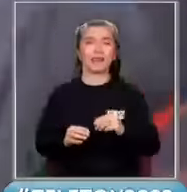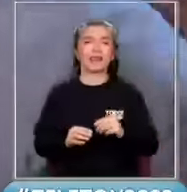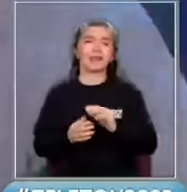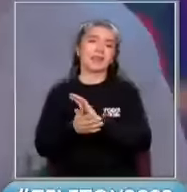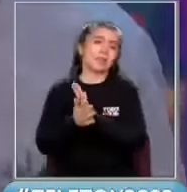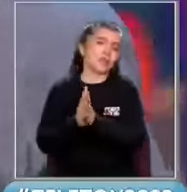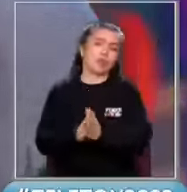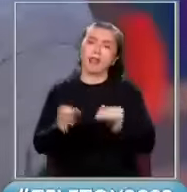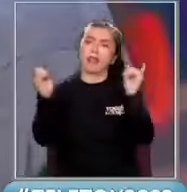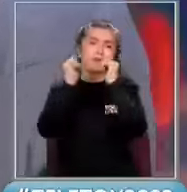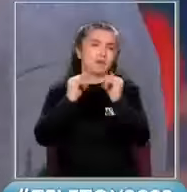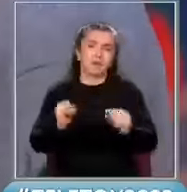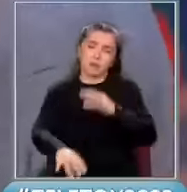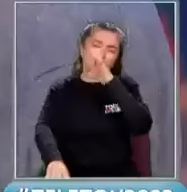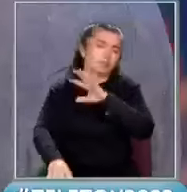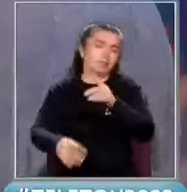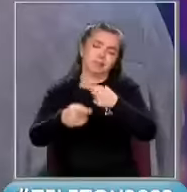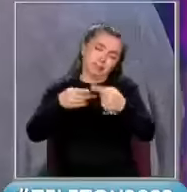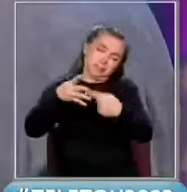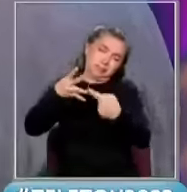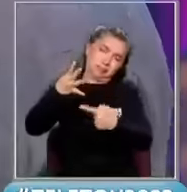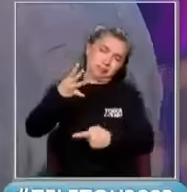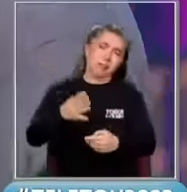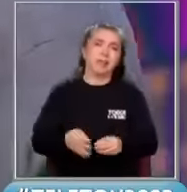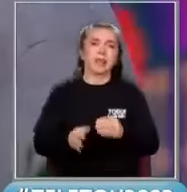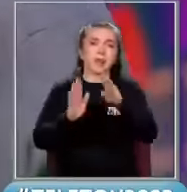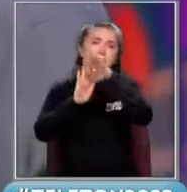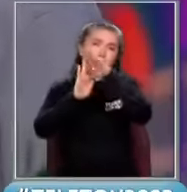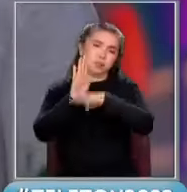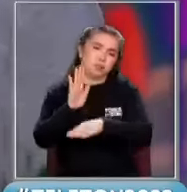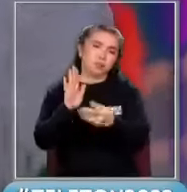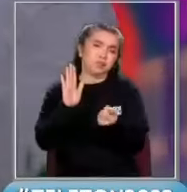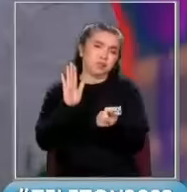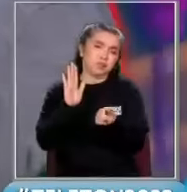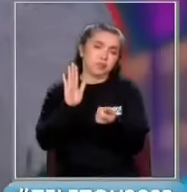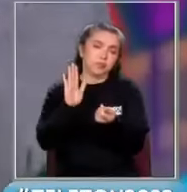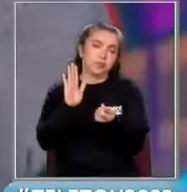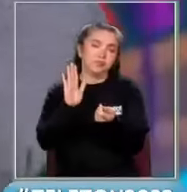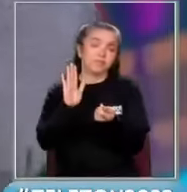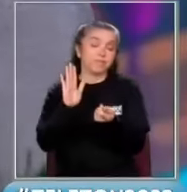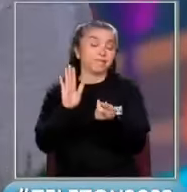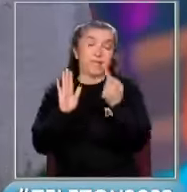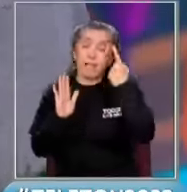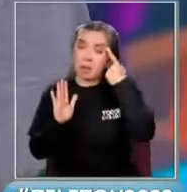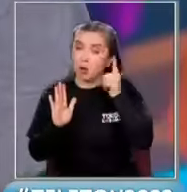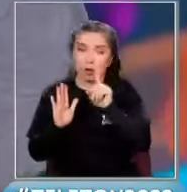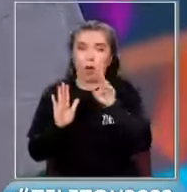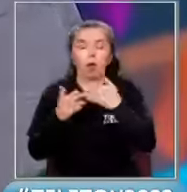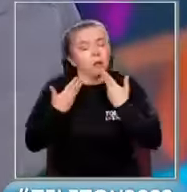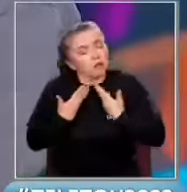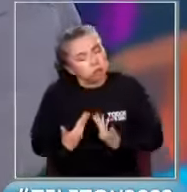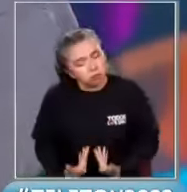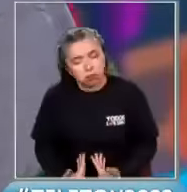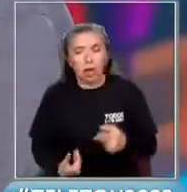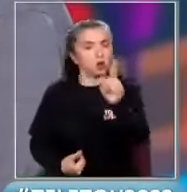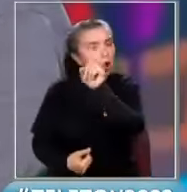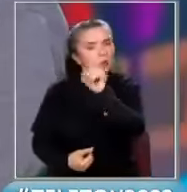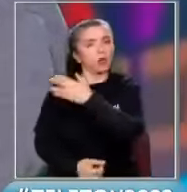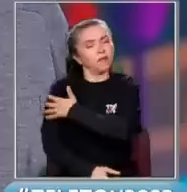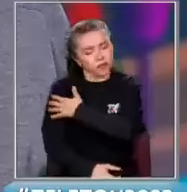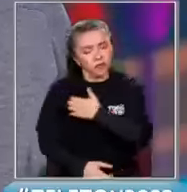todas las formas. En todas las formas, porque estamos muy abajo, Mario. Muy abajo. Pero no vamos a decaer. Yo soy una mujer de